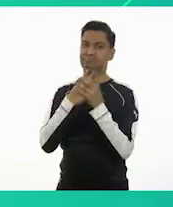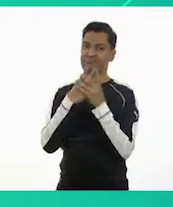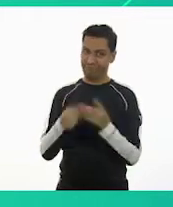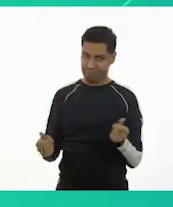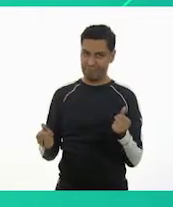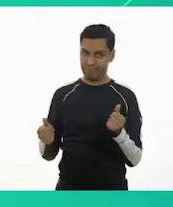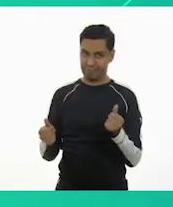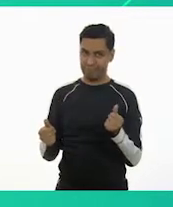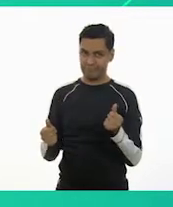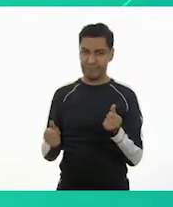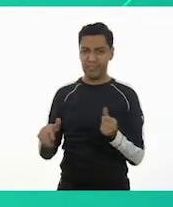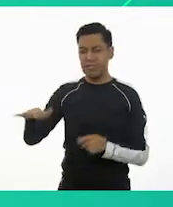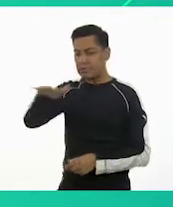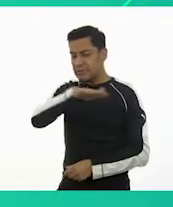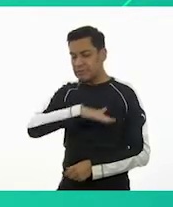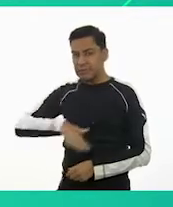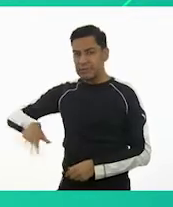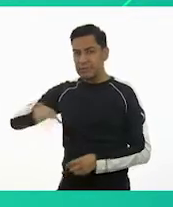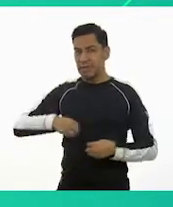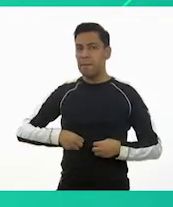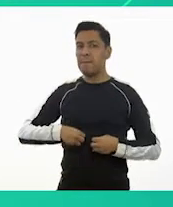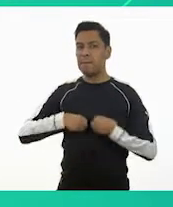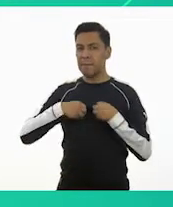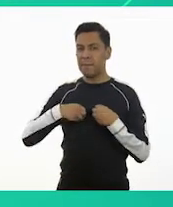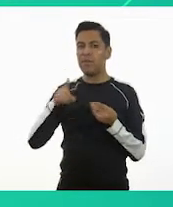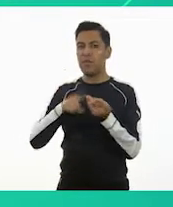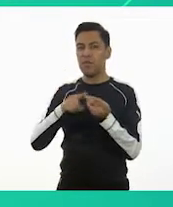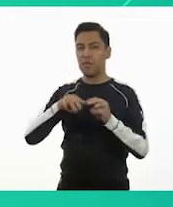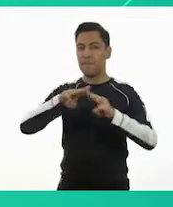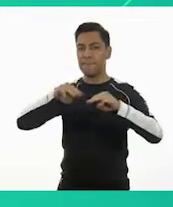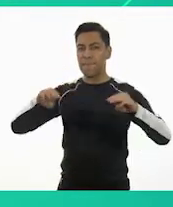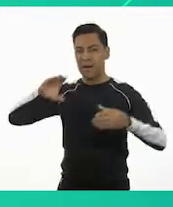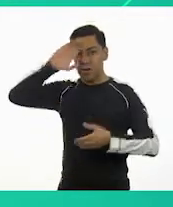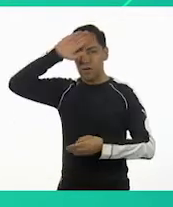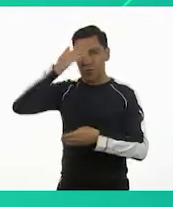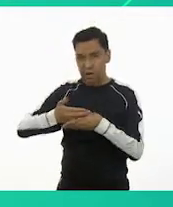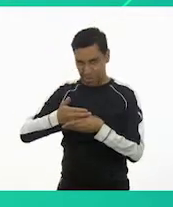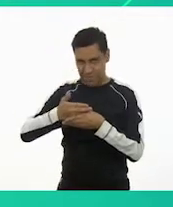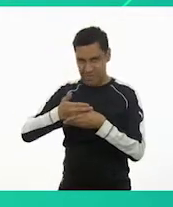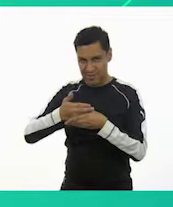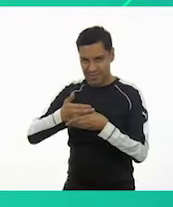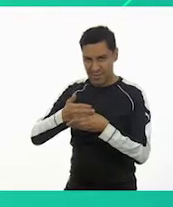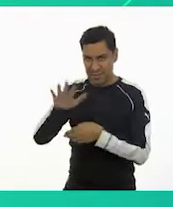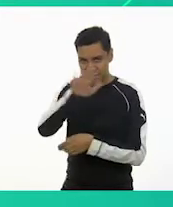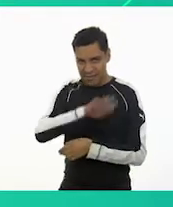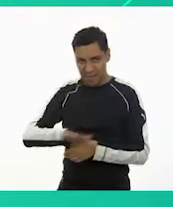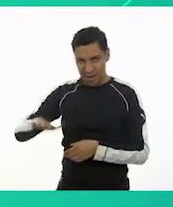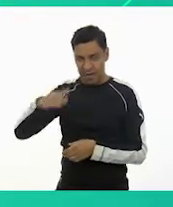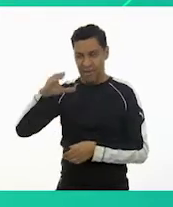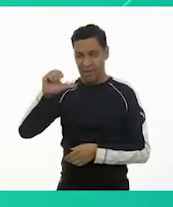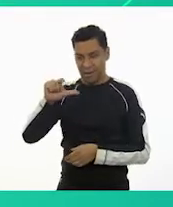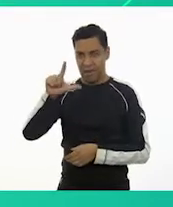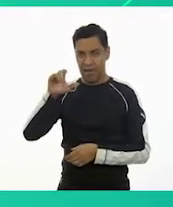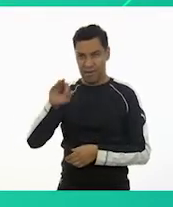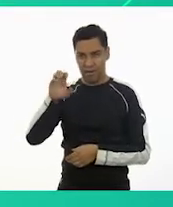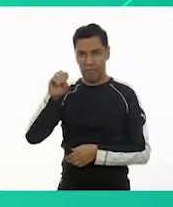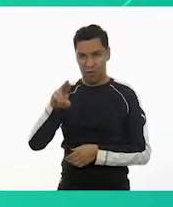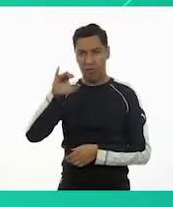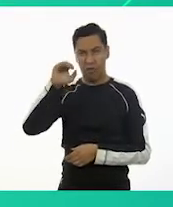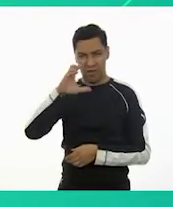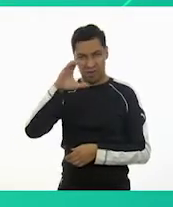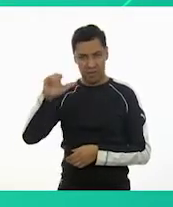extinción. Su hábitat se ubica en el Mar de Cortés, en el Golfo de California. La descripción de esta especie data